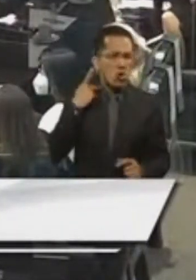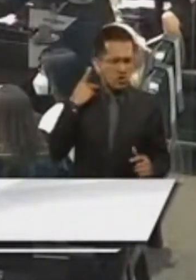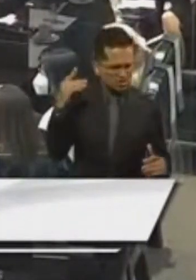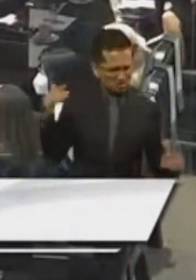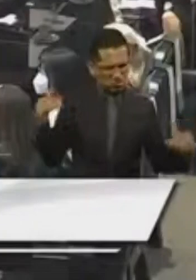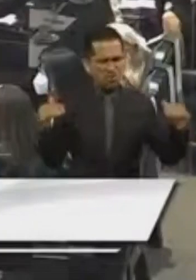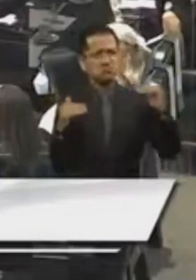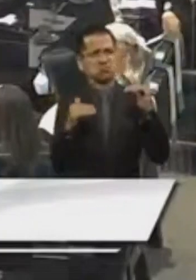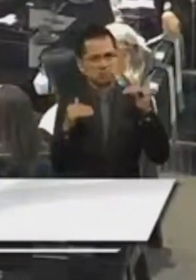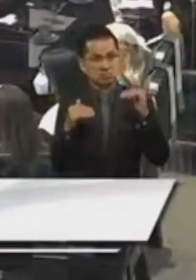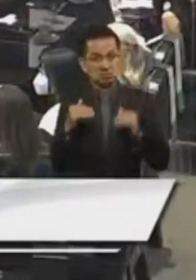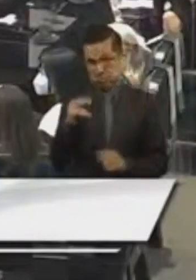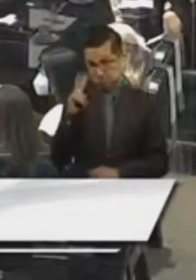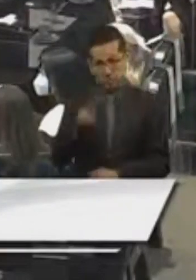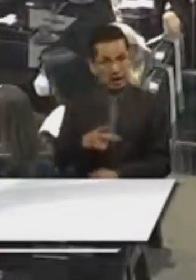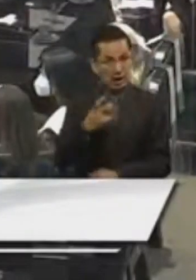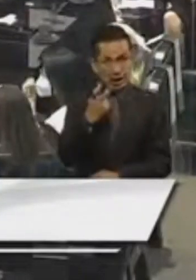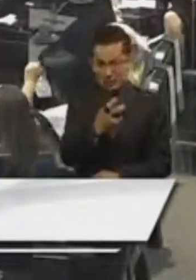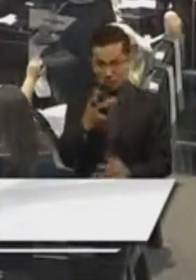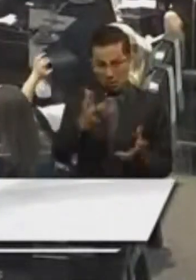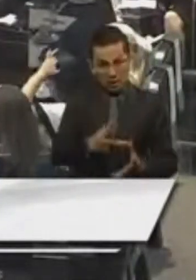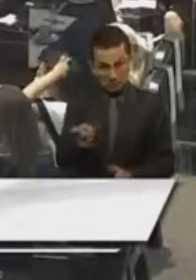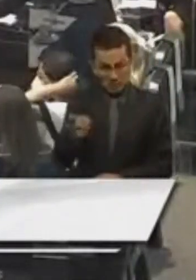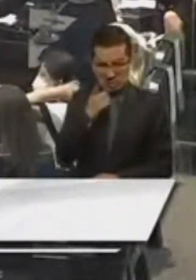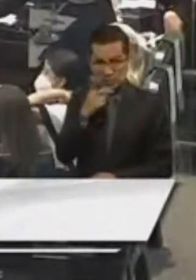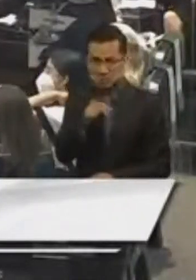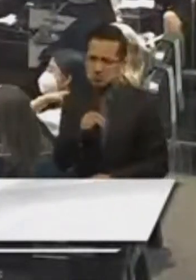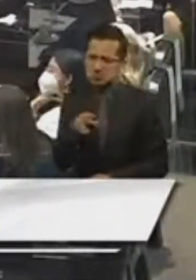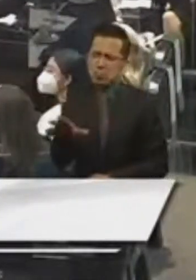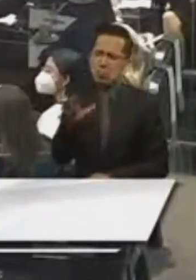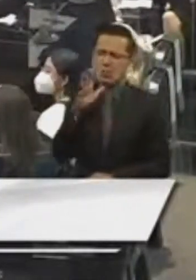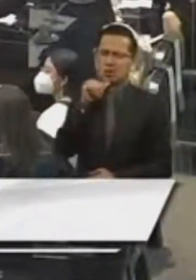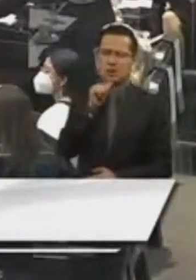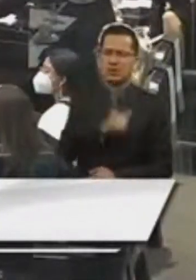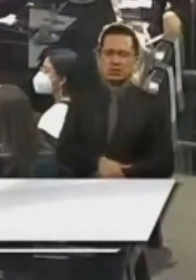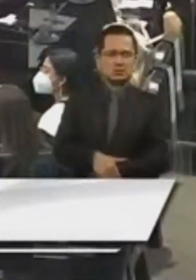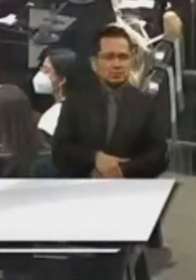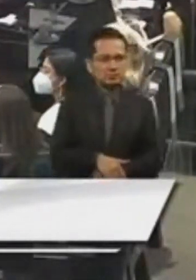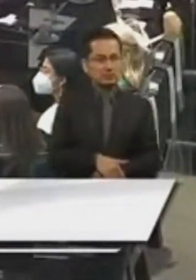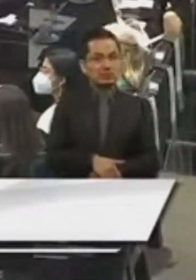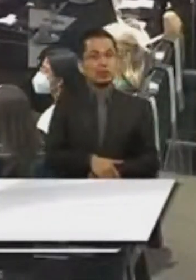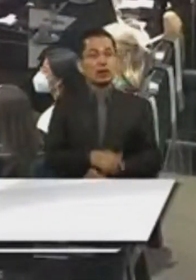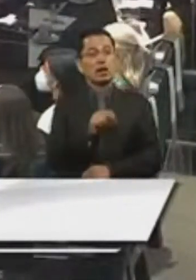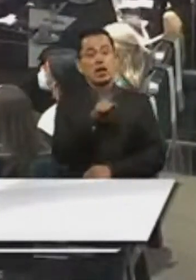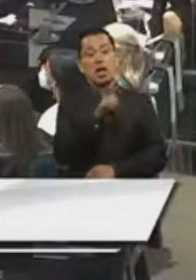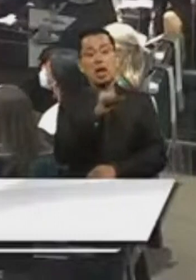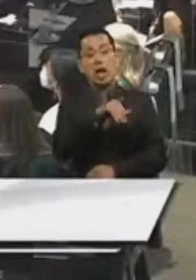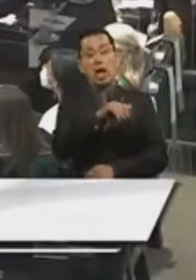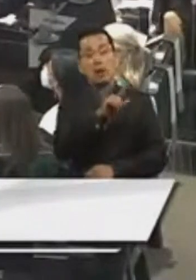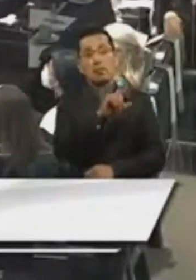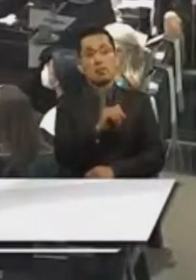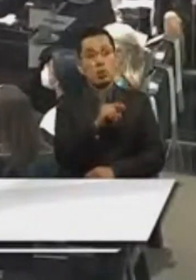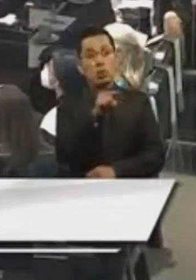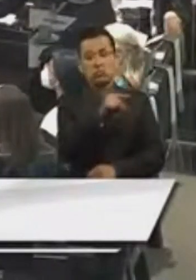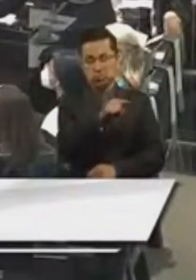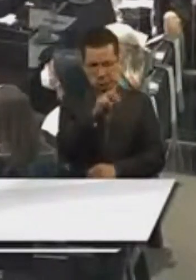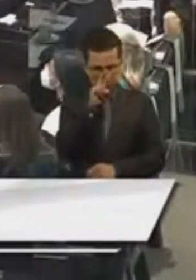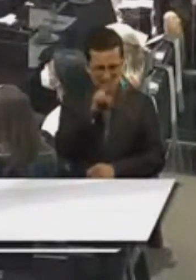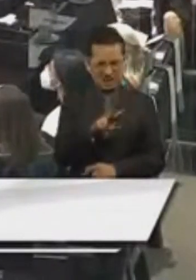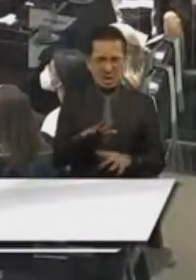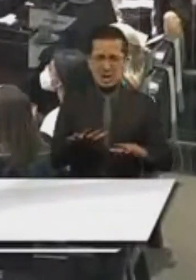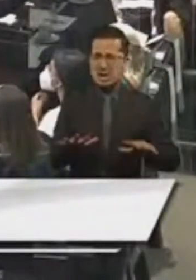pueden ustedes negar que Andrés Manuel López Obrador se